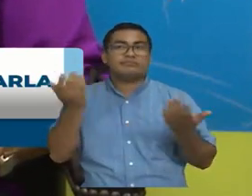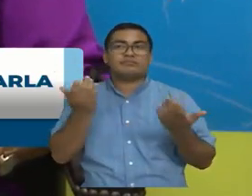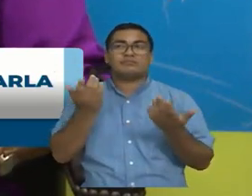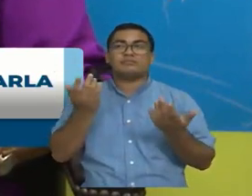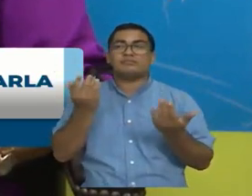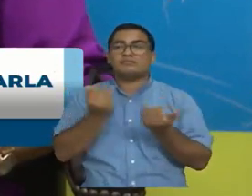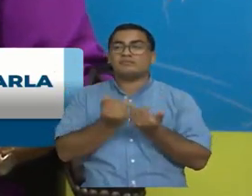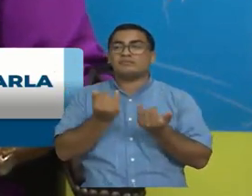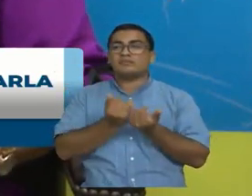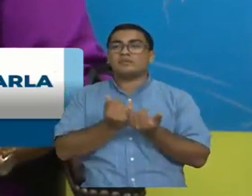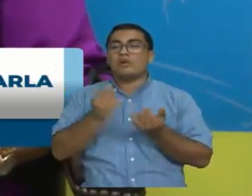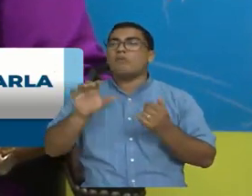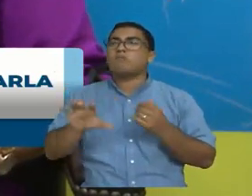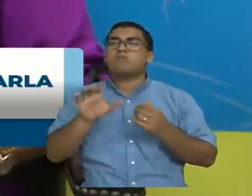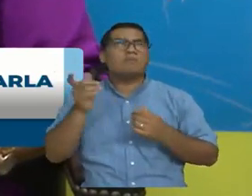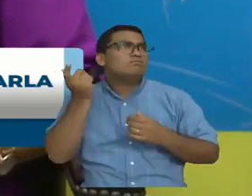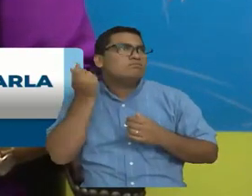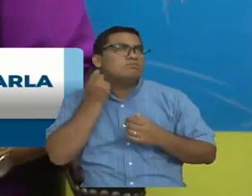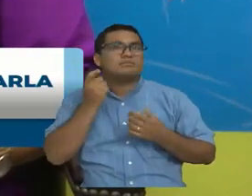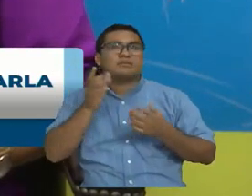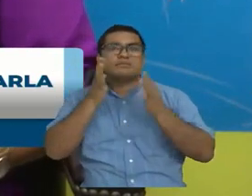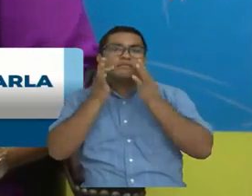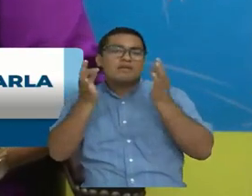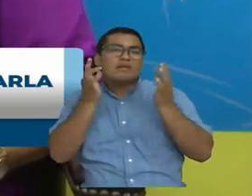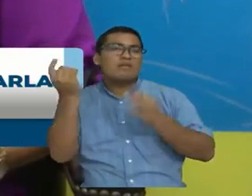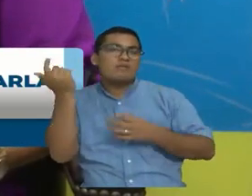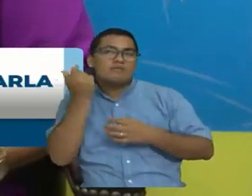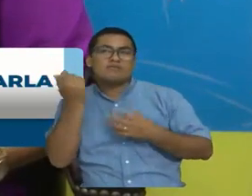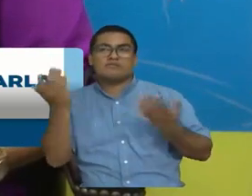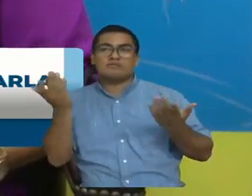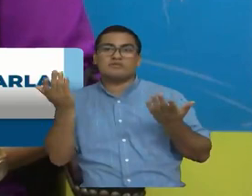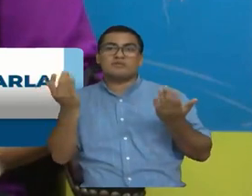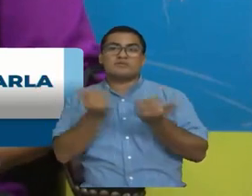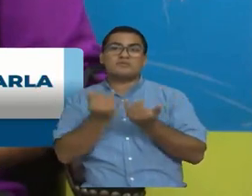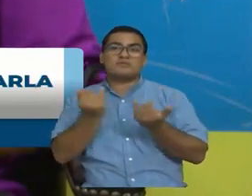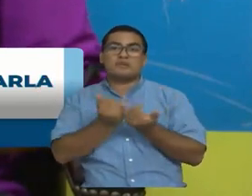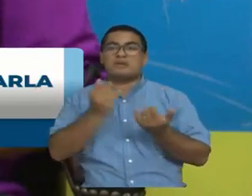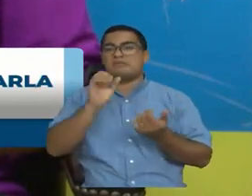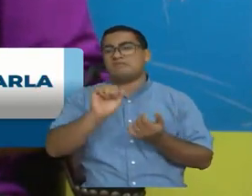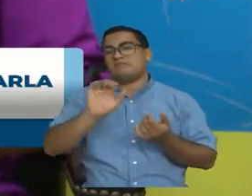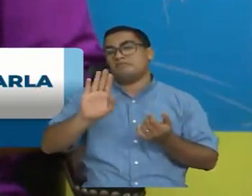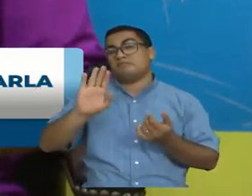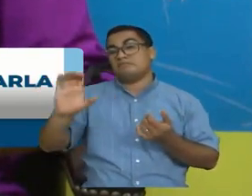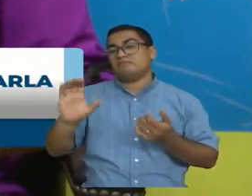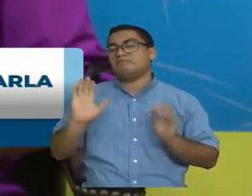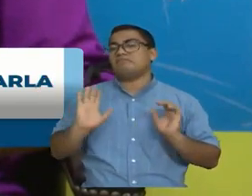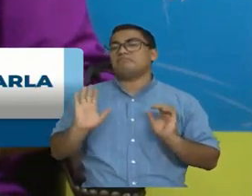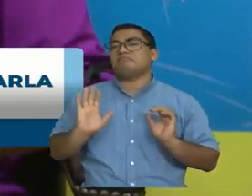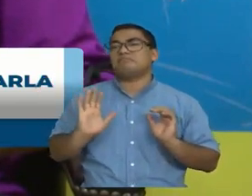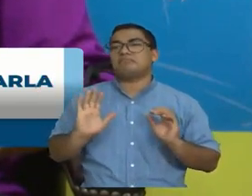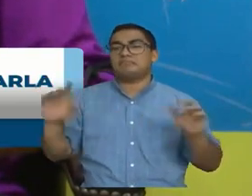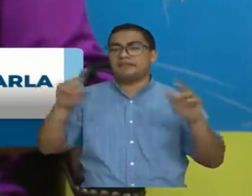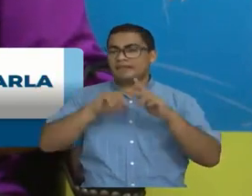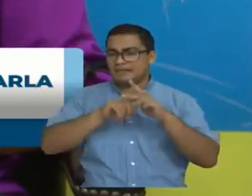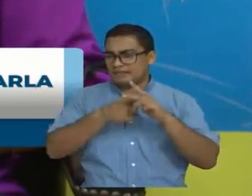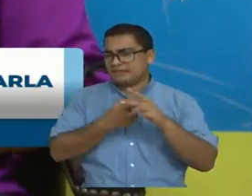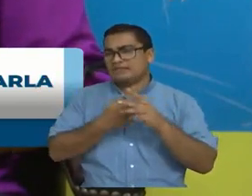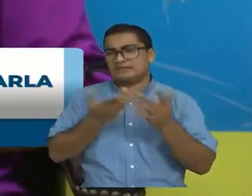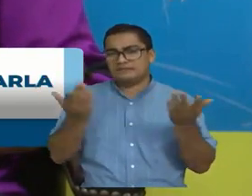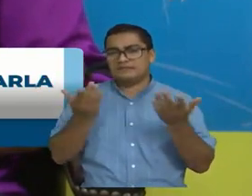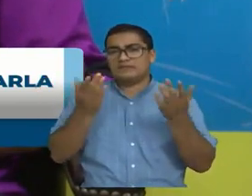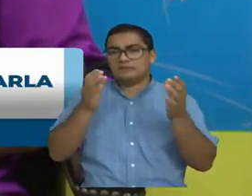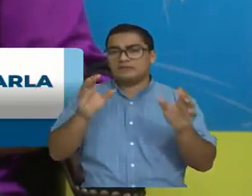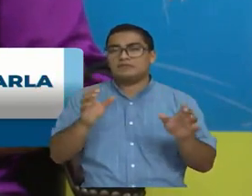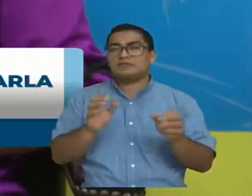grillo, el sonido del perro, el sonido del gato, correcto. Como un abecedario también. Exactamente, entonces inicialmente vamos con esos sonidos, pero cuando nosotros